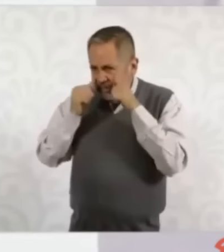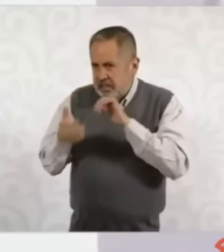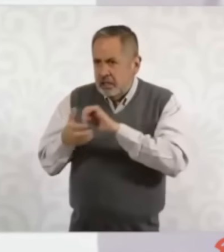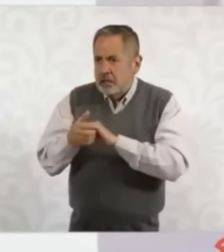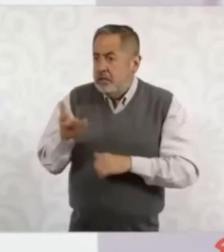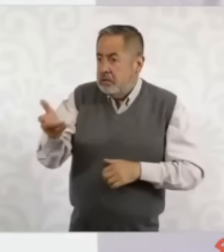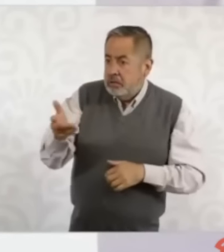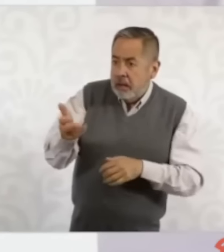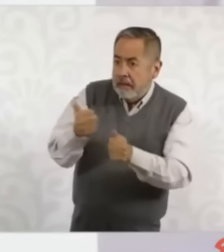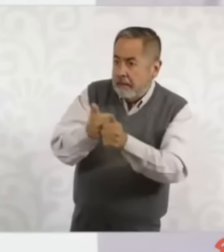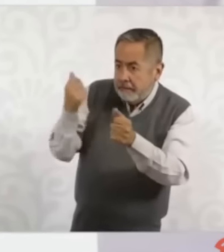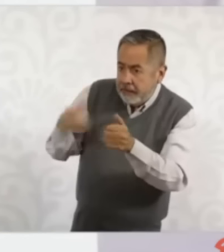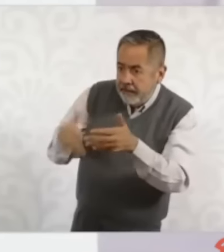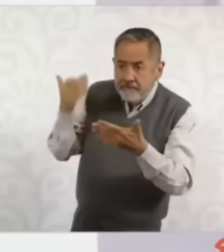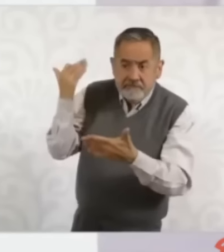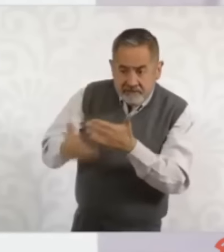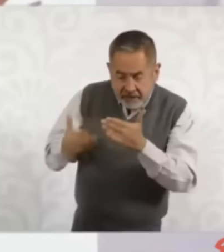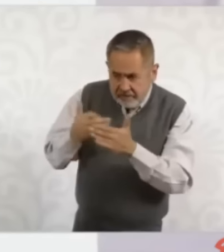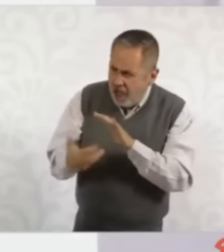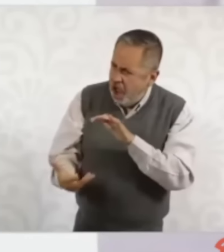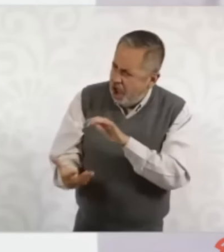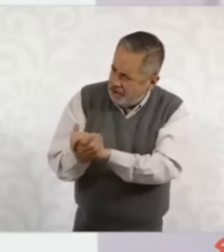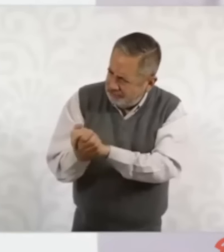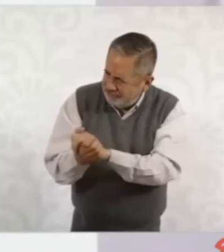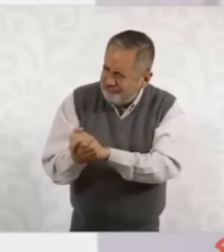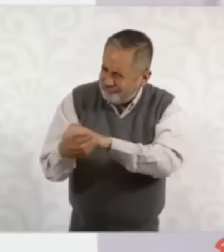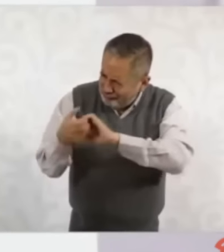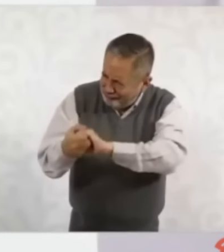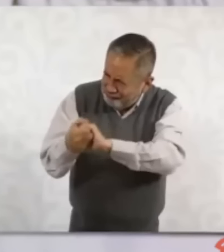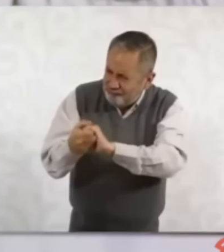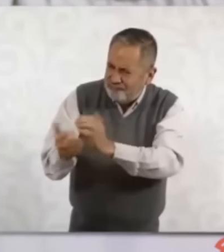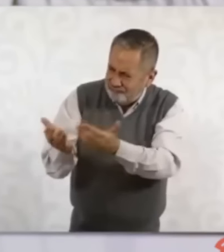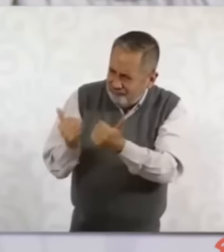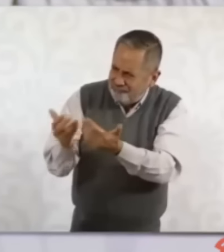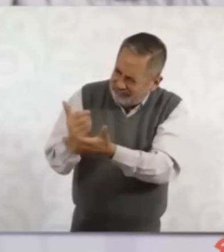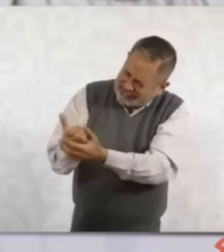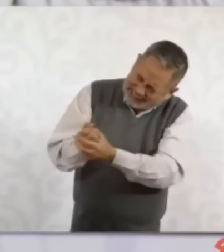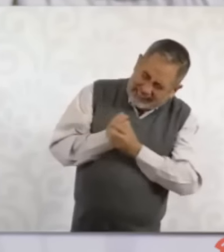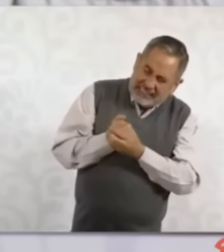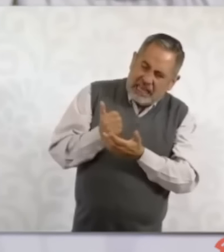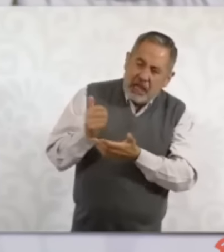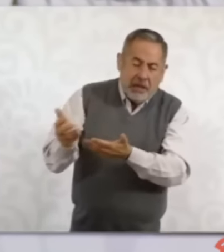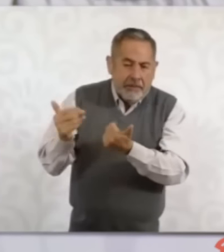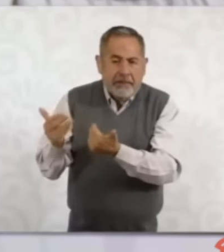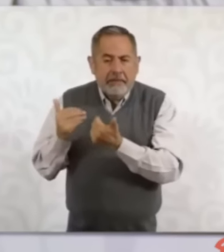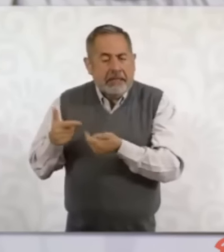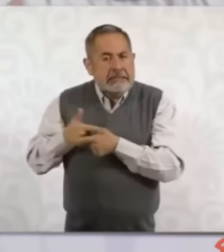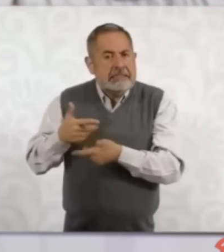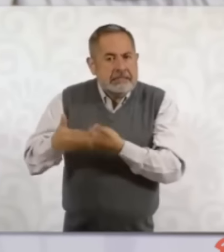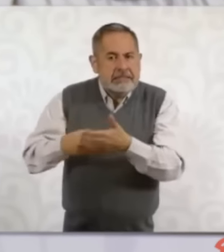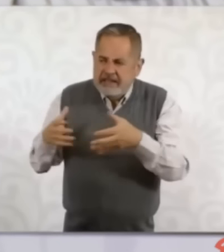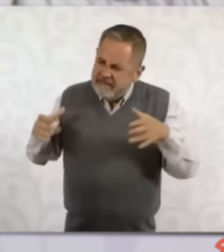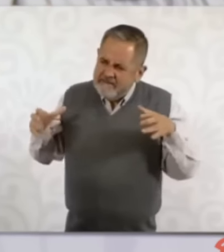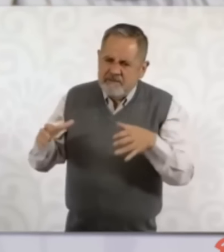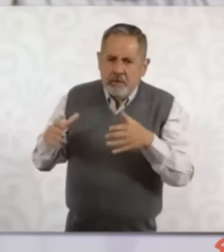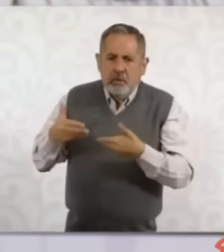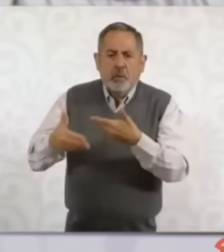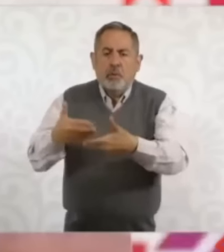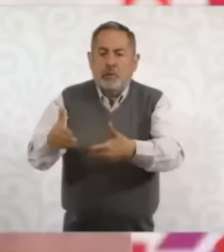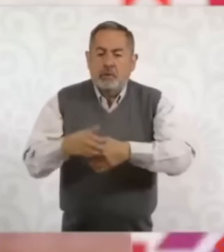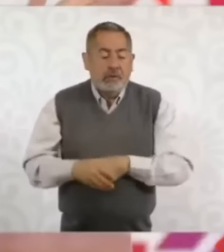al que se quedó atrás y otro proyecto que solo piensa en la competencia, en la avaricia en